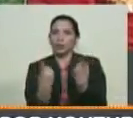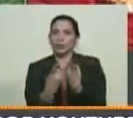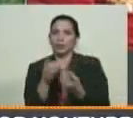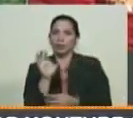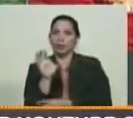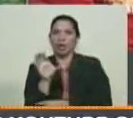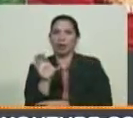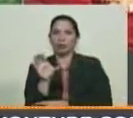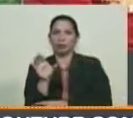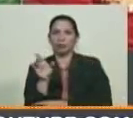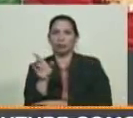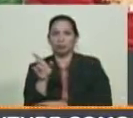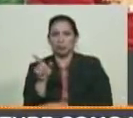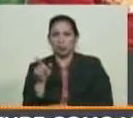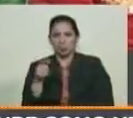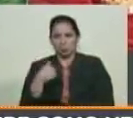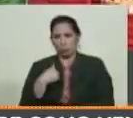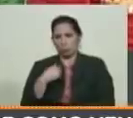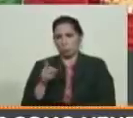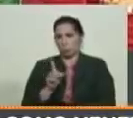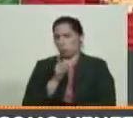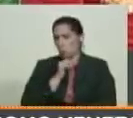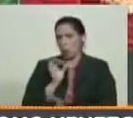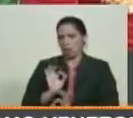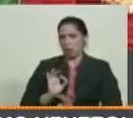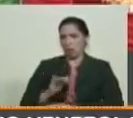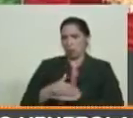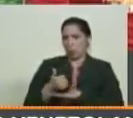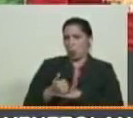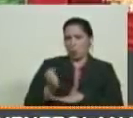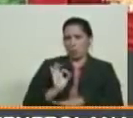que ver con este magnicidio.